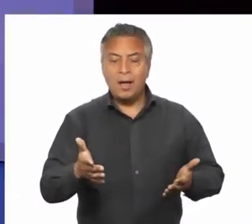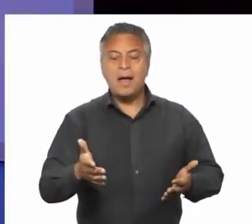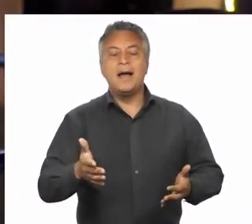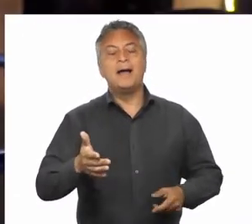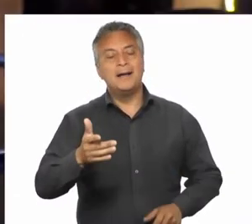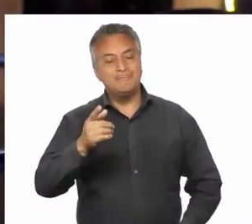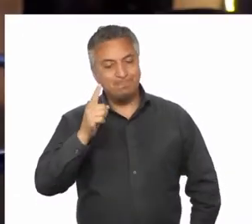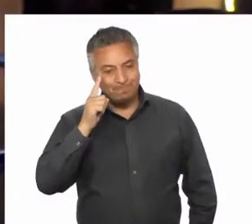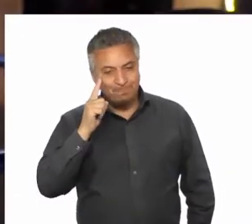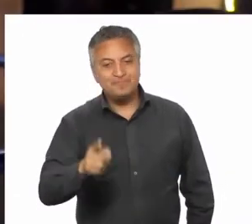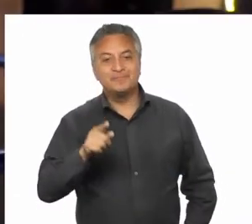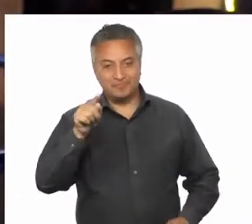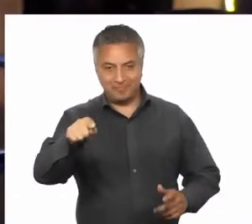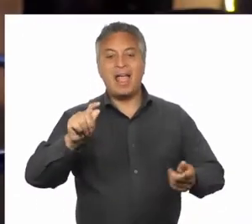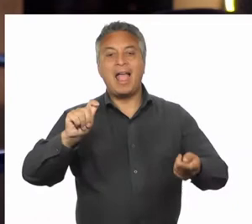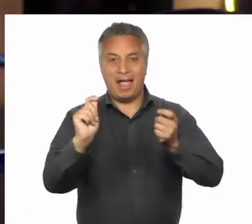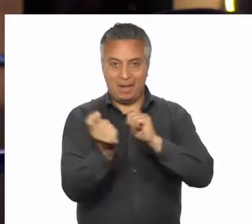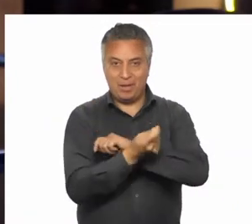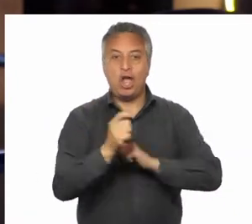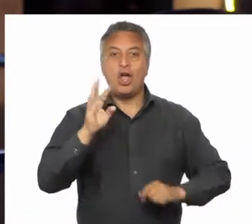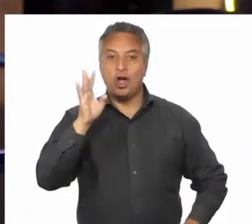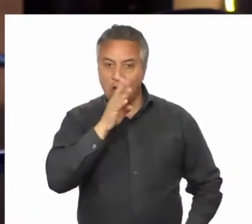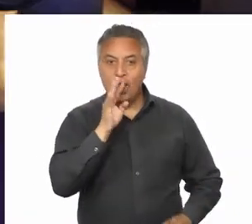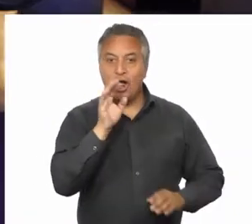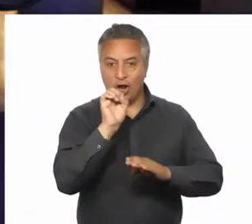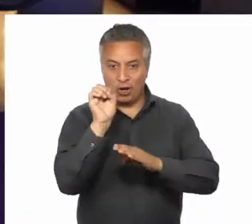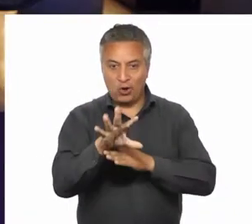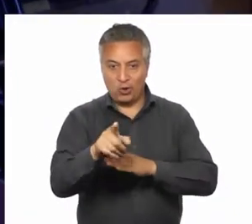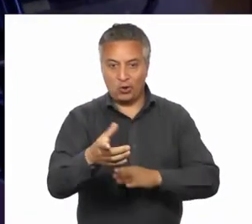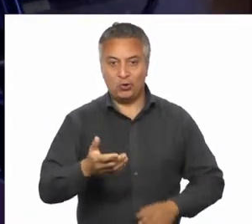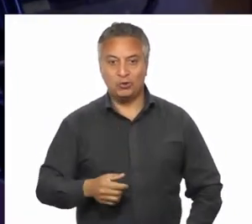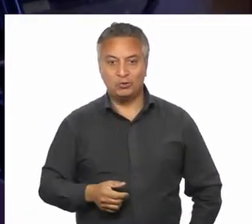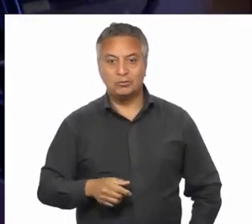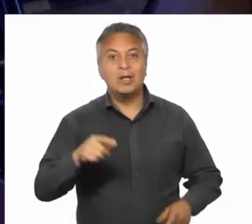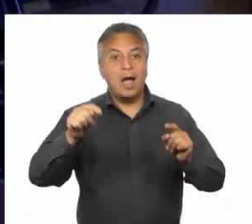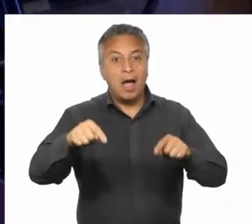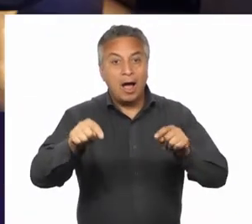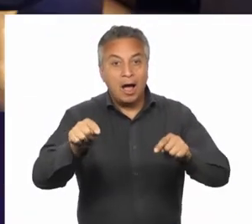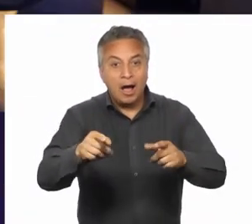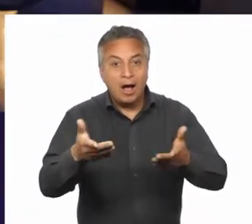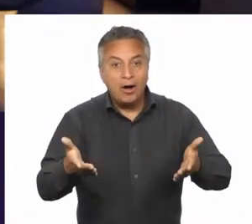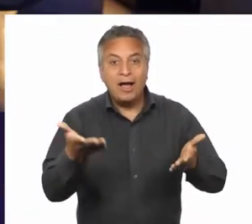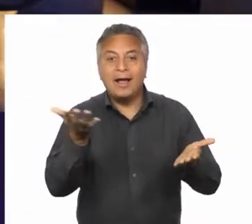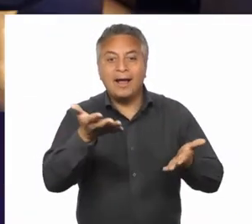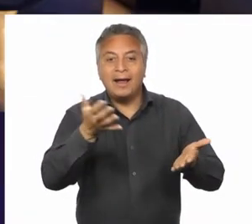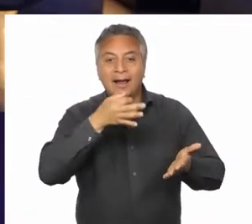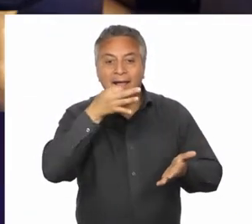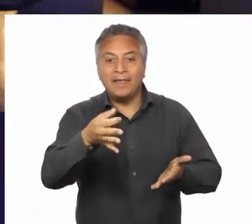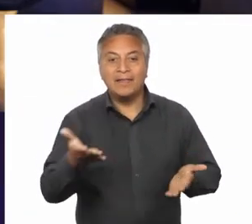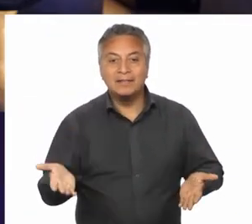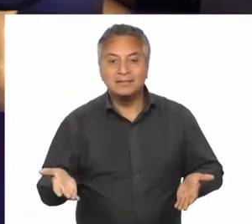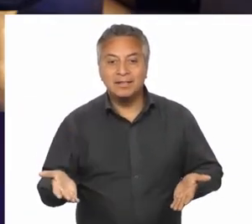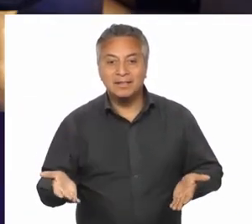Ya. Vamos a cambiar el color de nuestra luz. ¿Y ahora? ¿Qué dice?